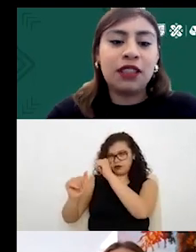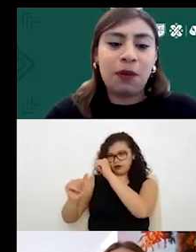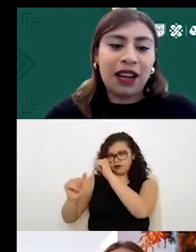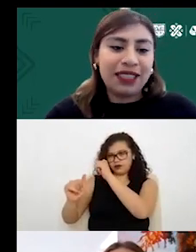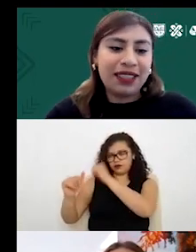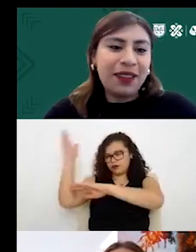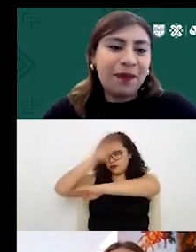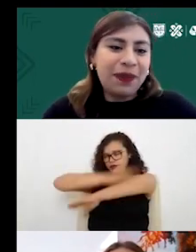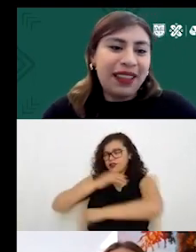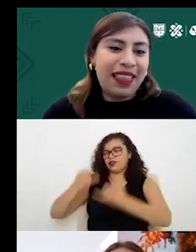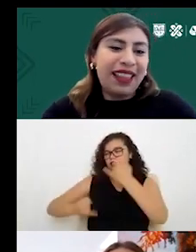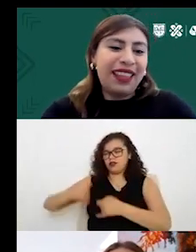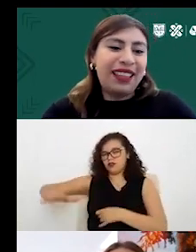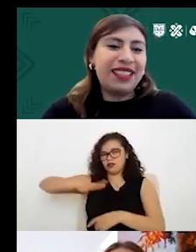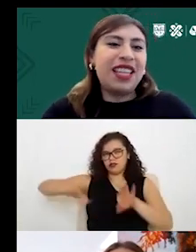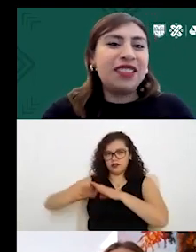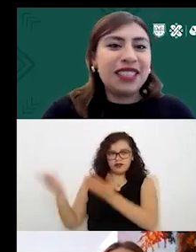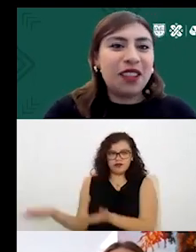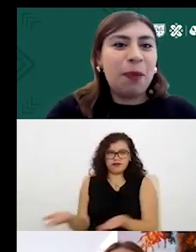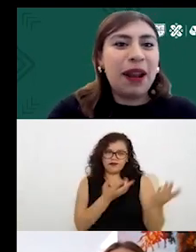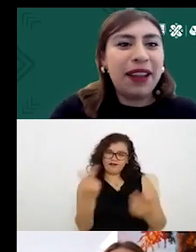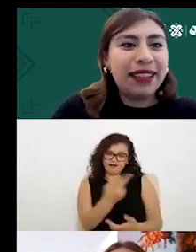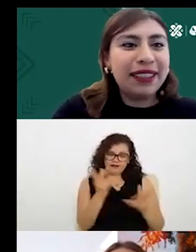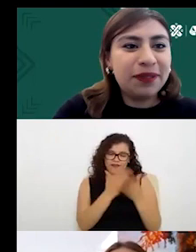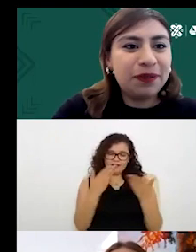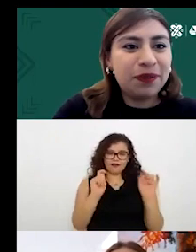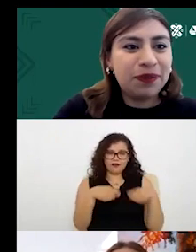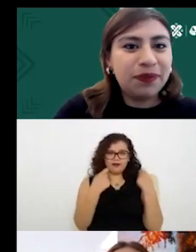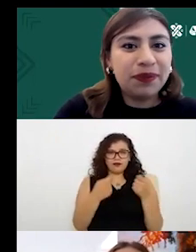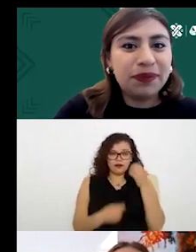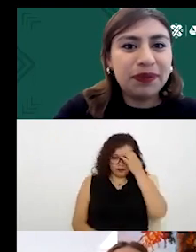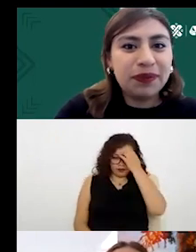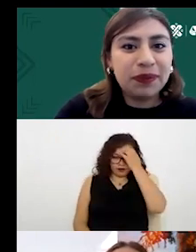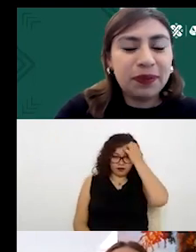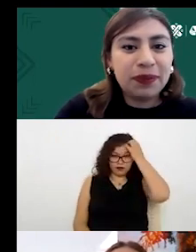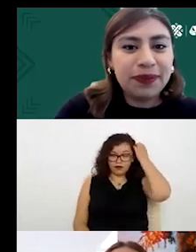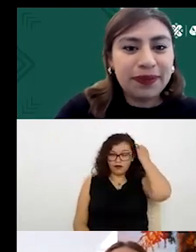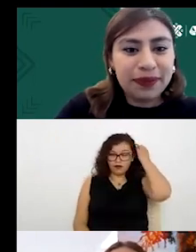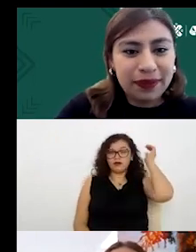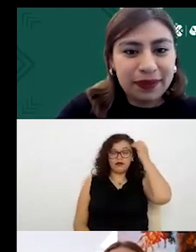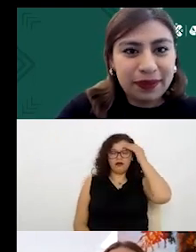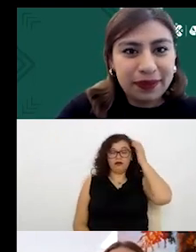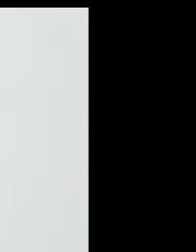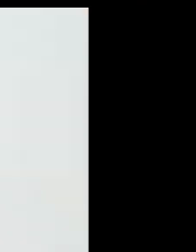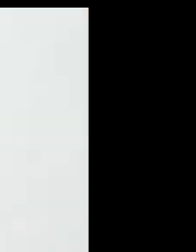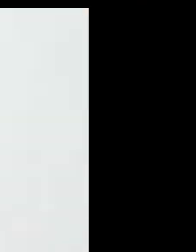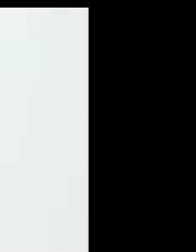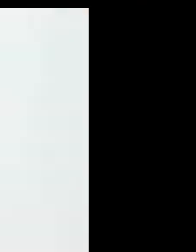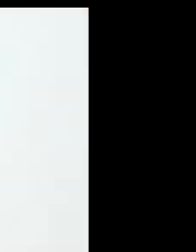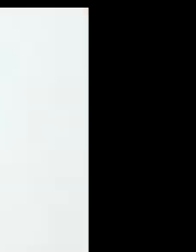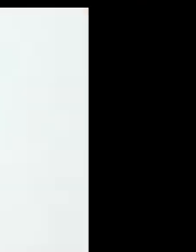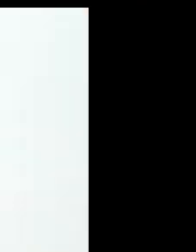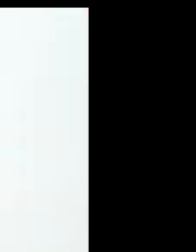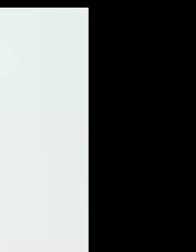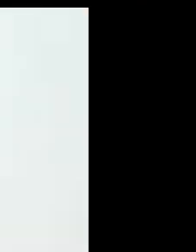y juzgados laborales. Adelante, licenciados, les cedo la palabra. Muchísimas gracias. Gracias por la oportunidad de estar aquí